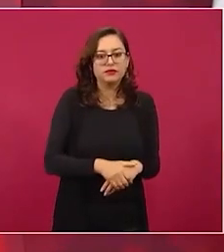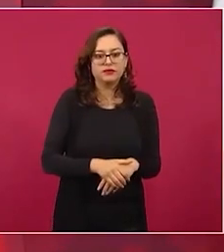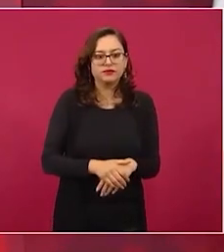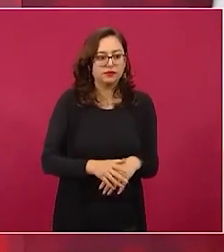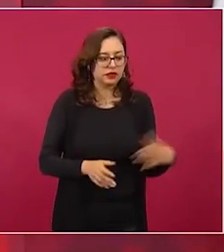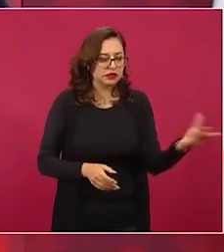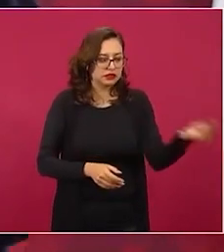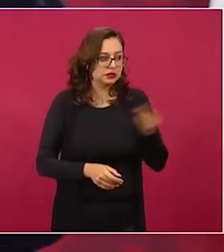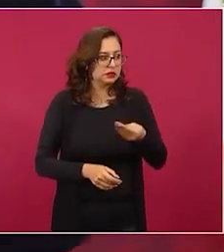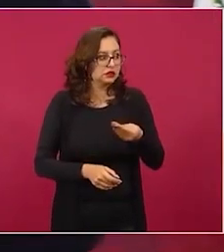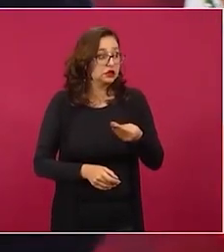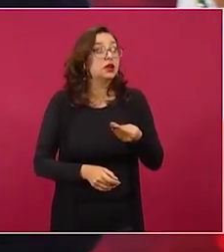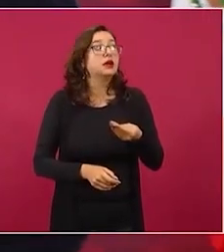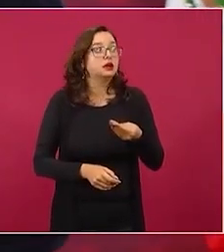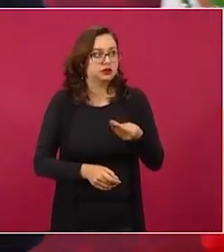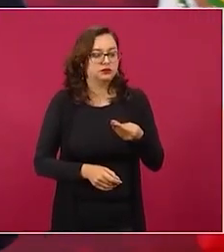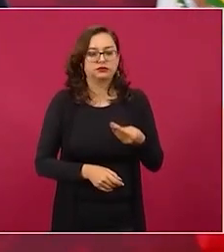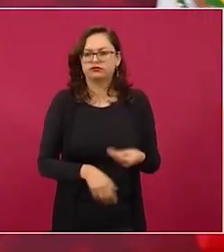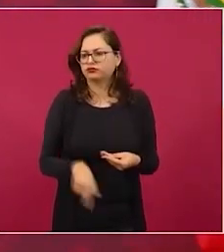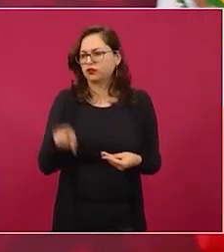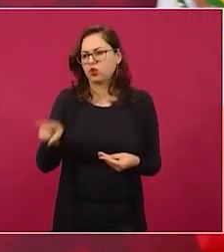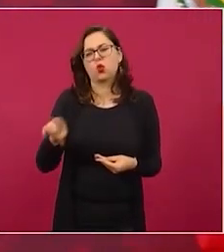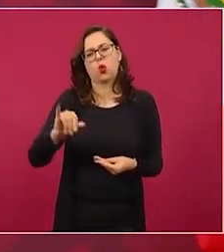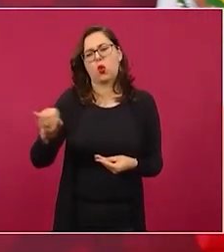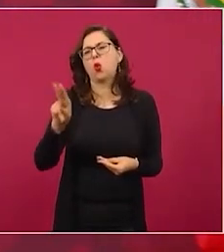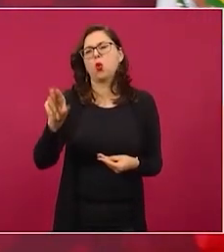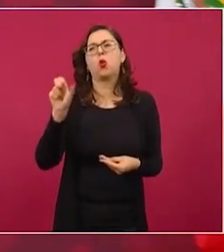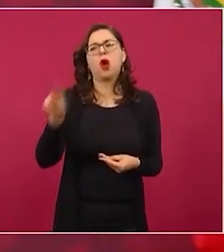Juan Rodríguez que era un hombre